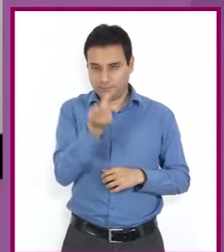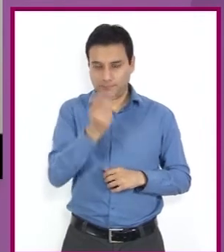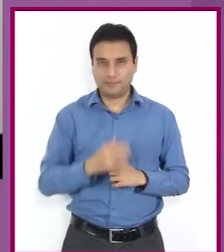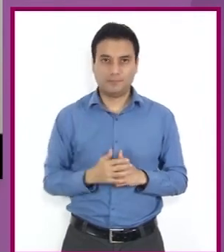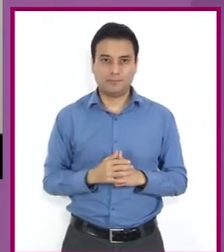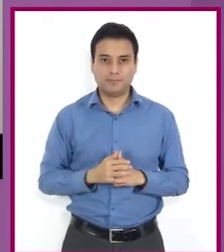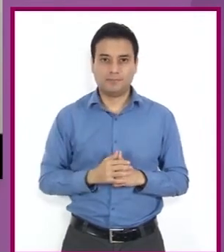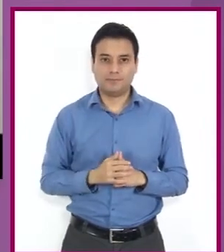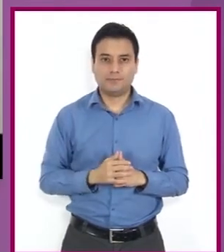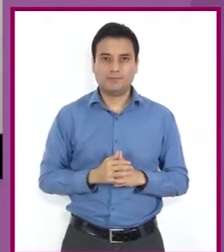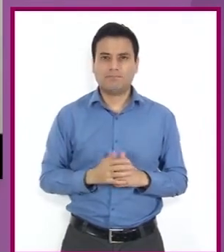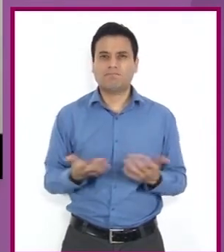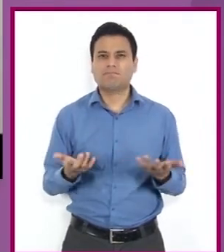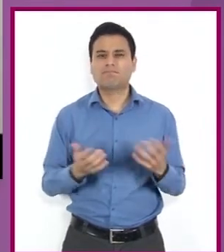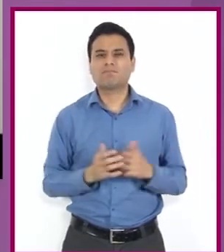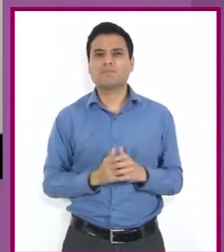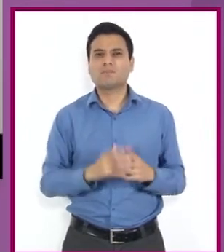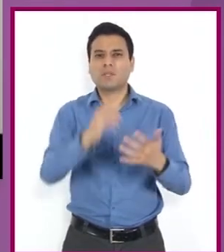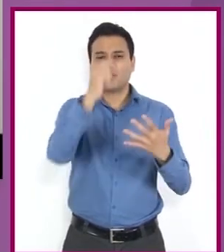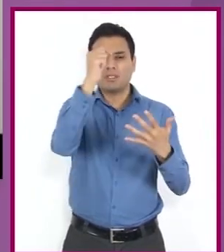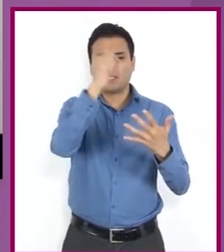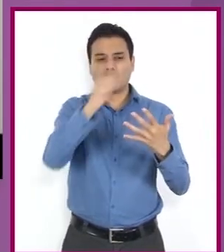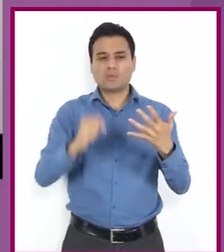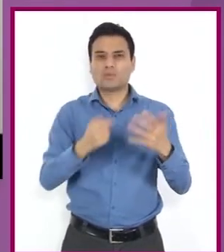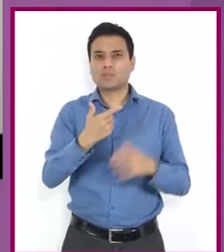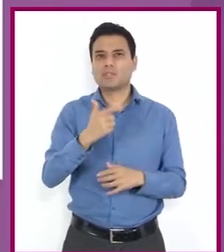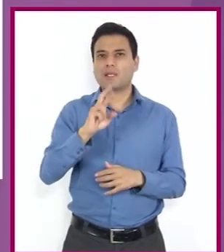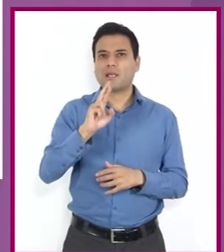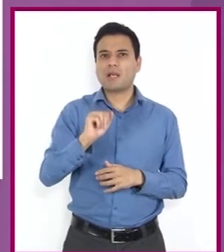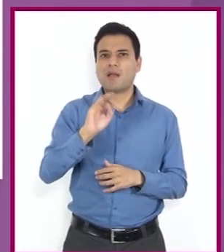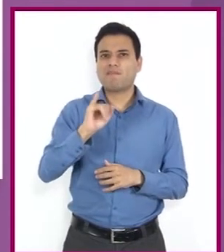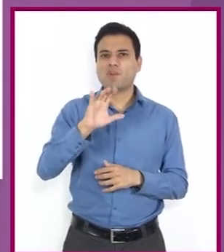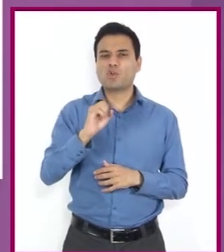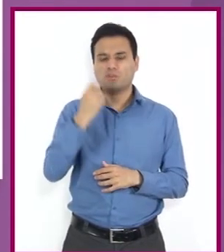función de los recursos gráficos en la historieta.